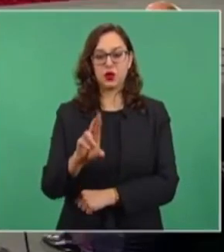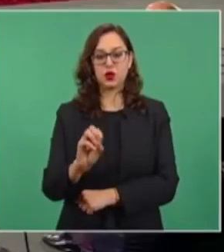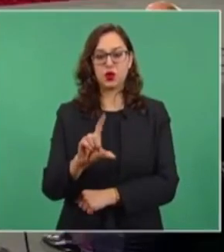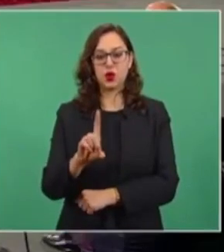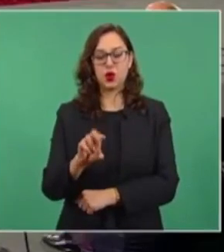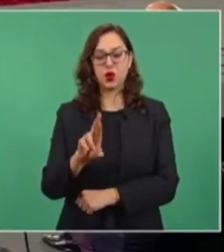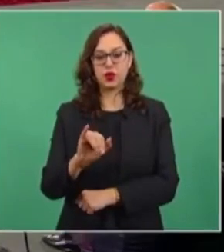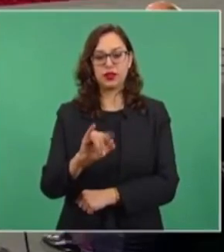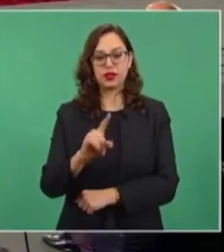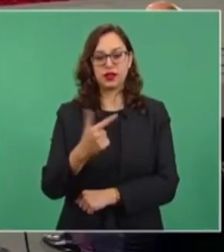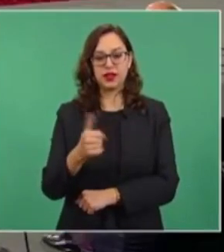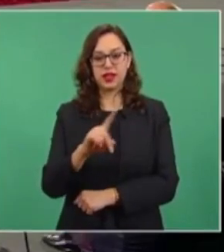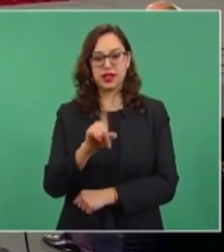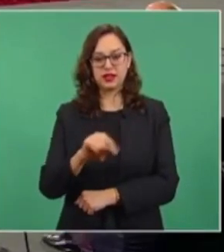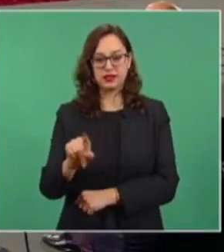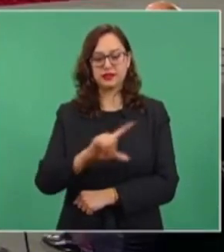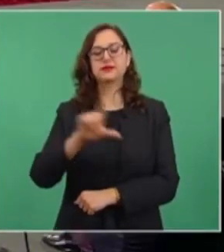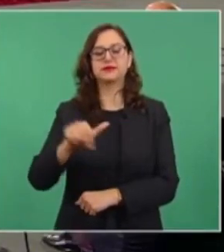y continuamos.